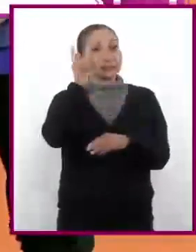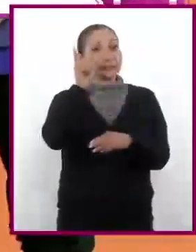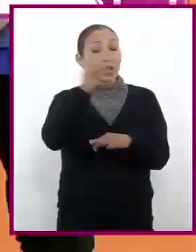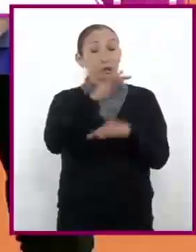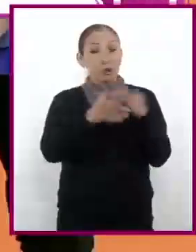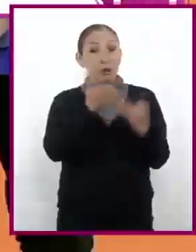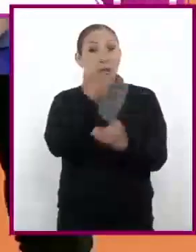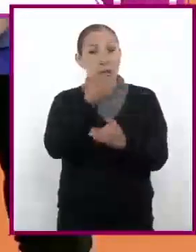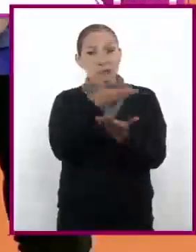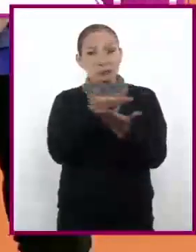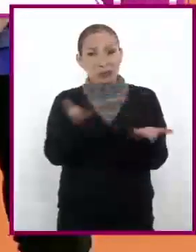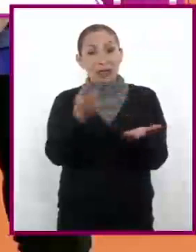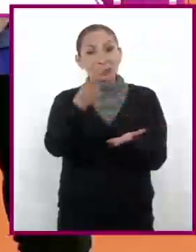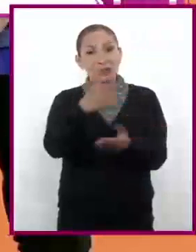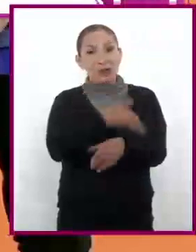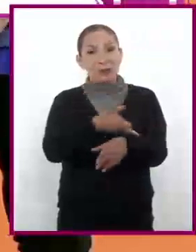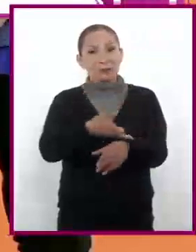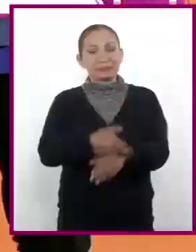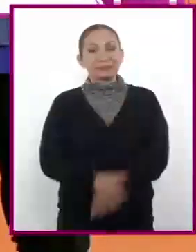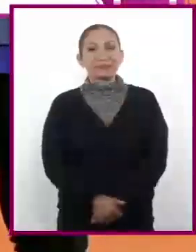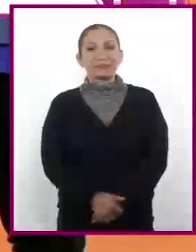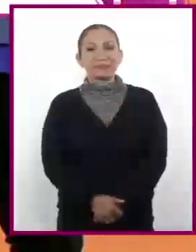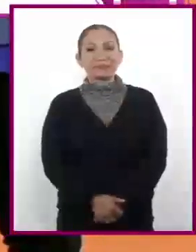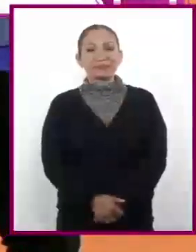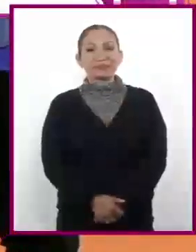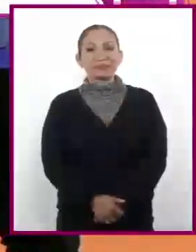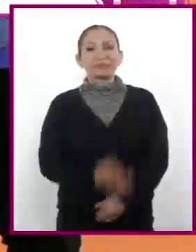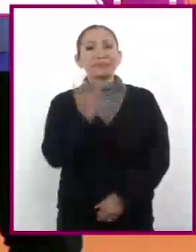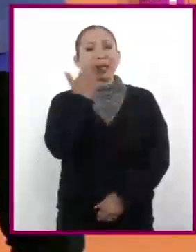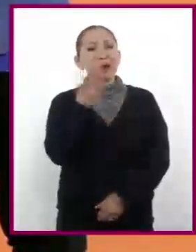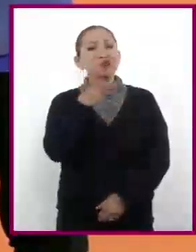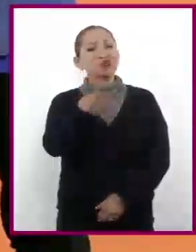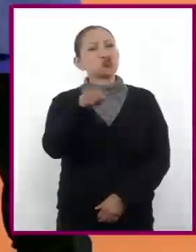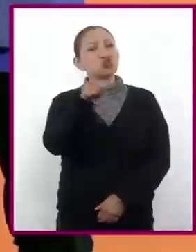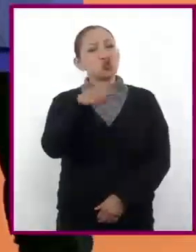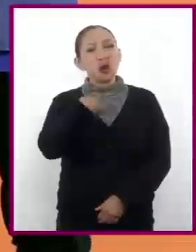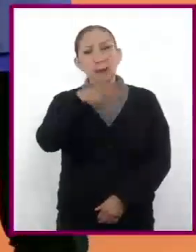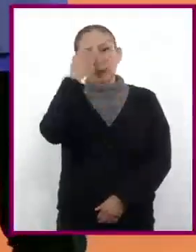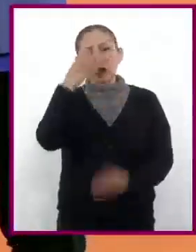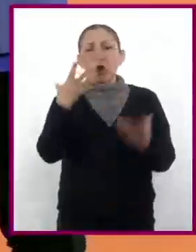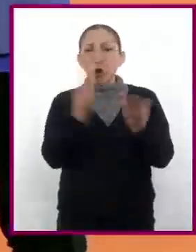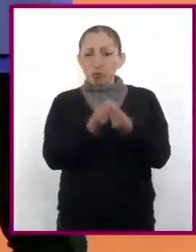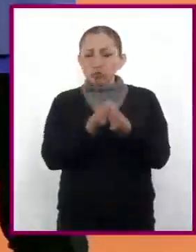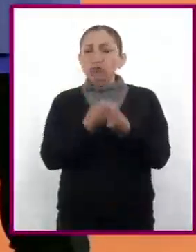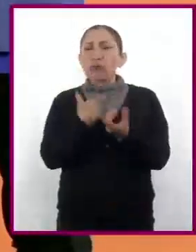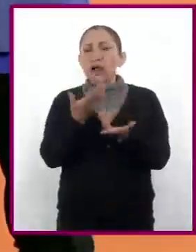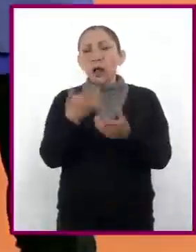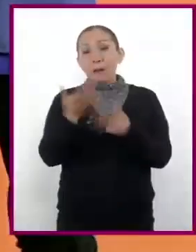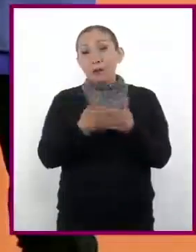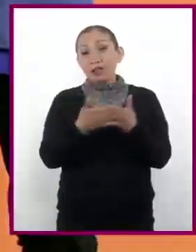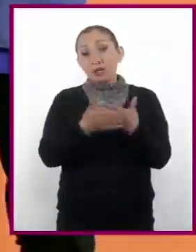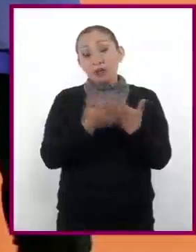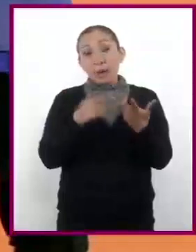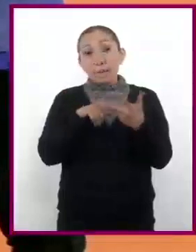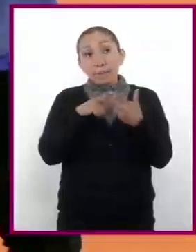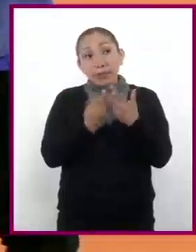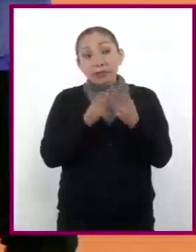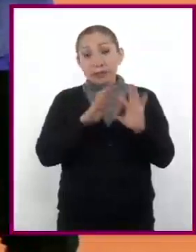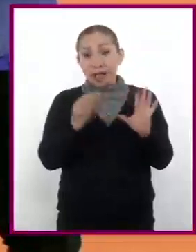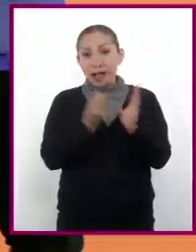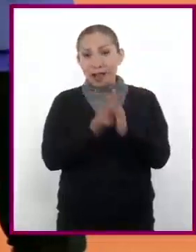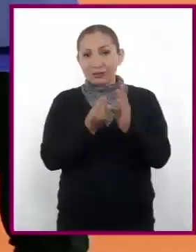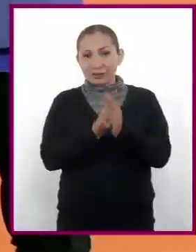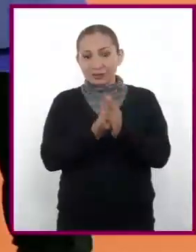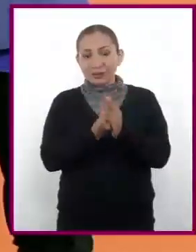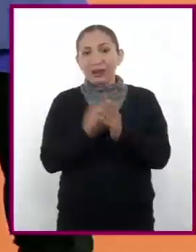Esperamos que todo vaya bien para ustedes y sus familias. Queremos que sigan aprendiendo junto con nosotros en lo que llega el momento de regresar a las